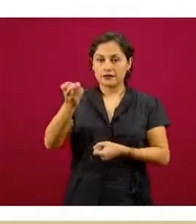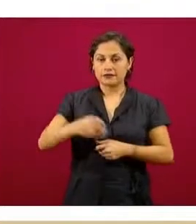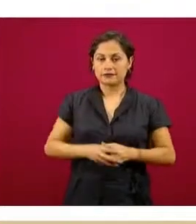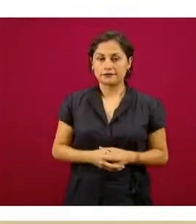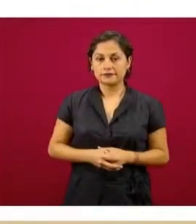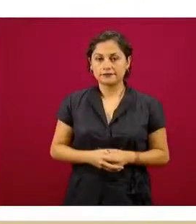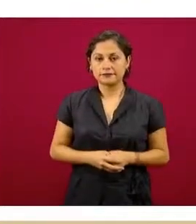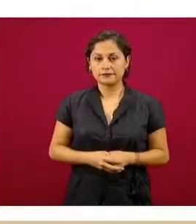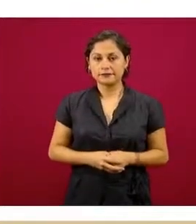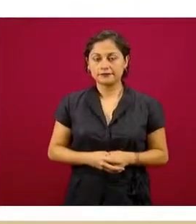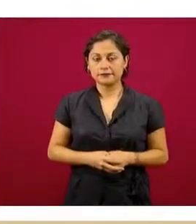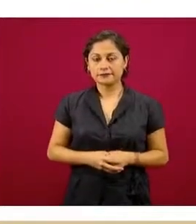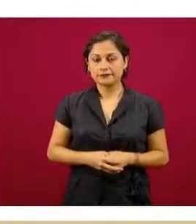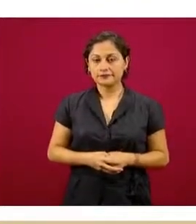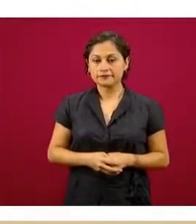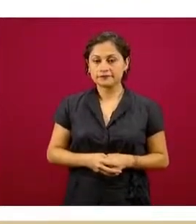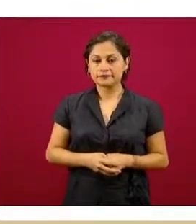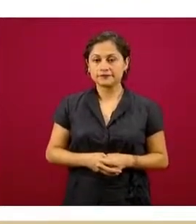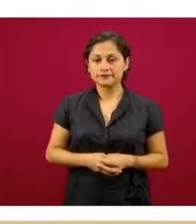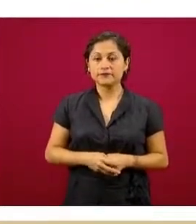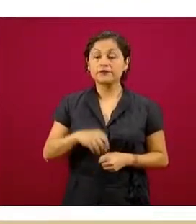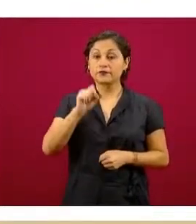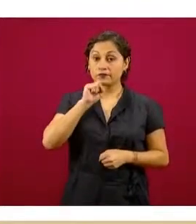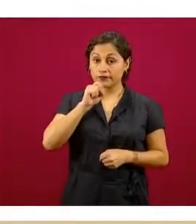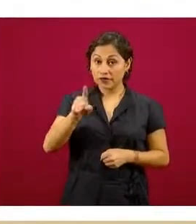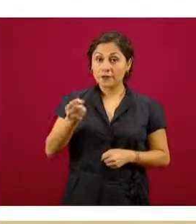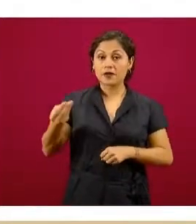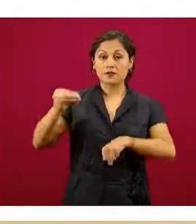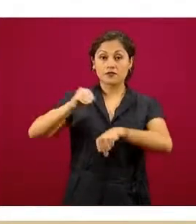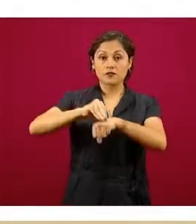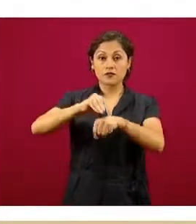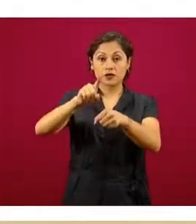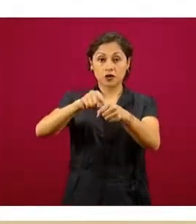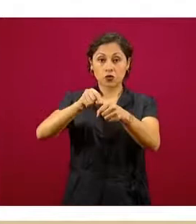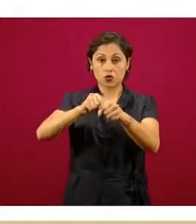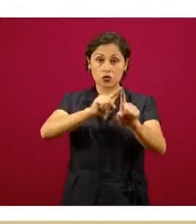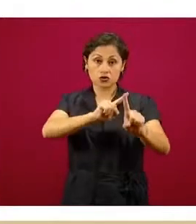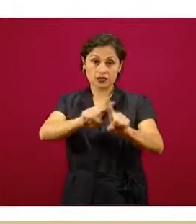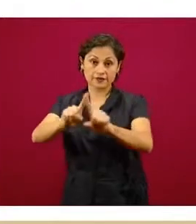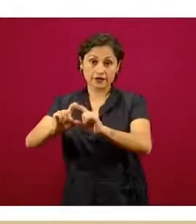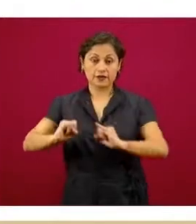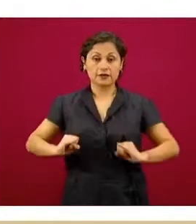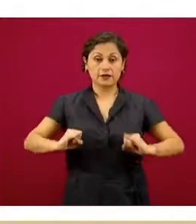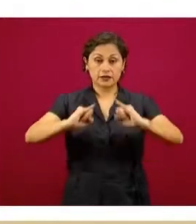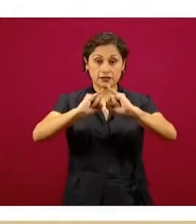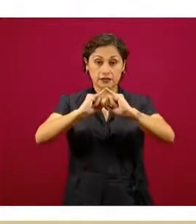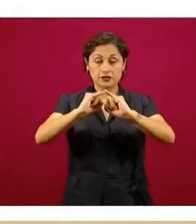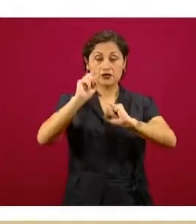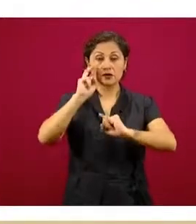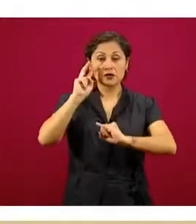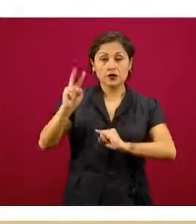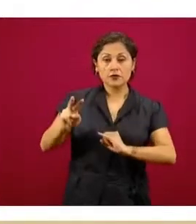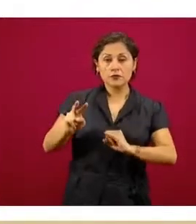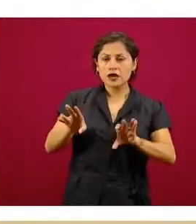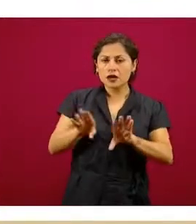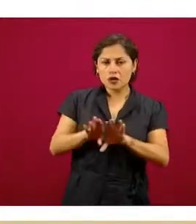aplicamos también un código de colores para poder identificar en cada una de las entidades federativas